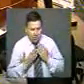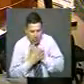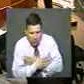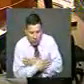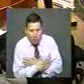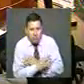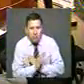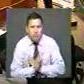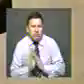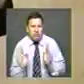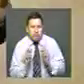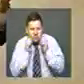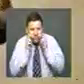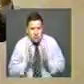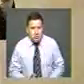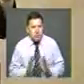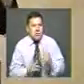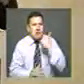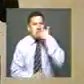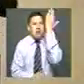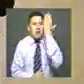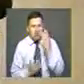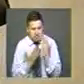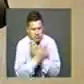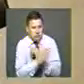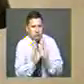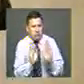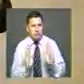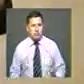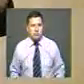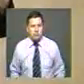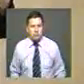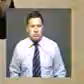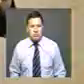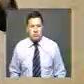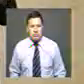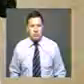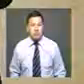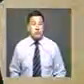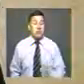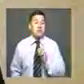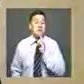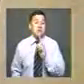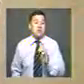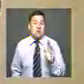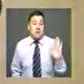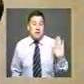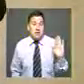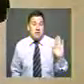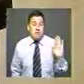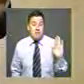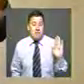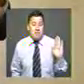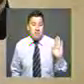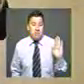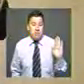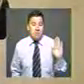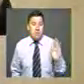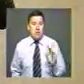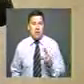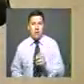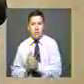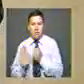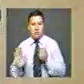hace para personas mayores. ¿Qué más tendría que decir? Causales de